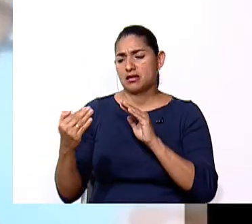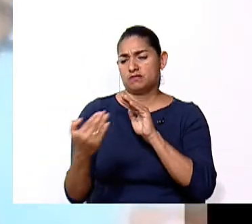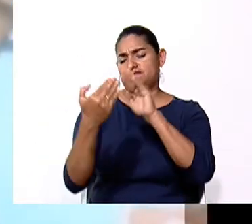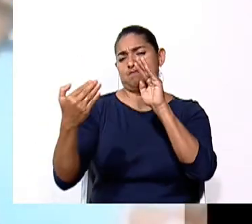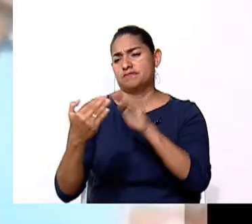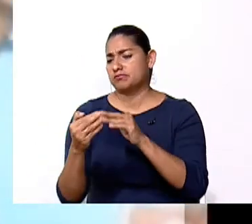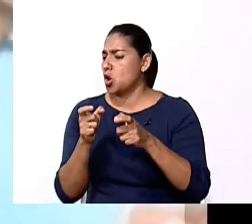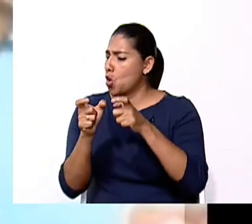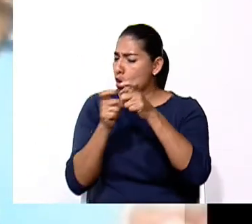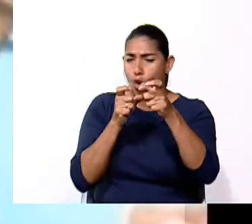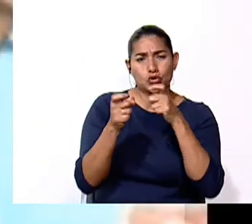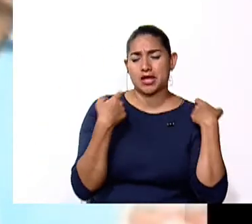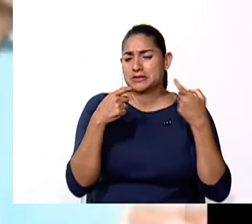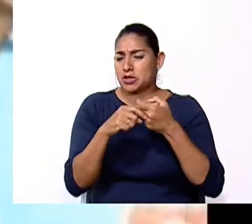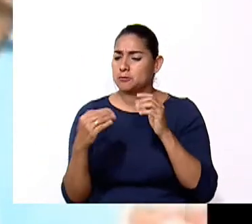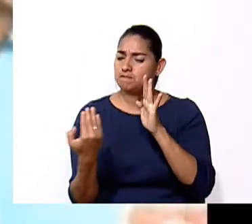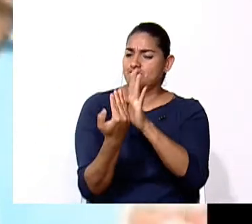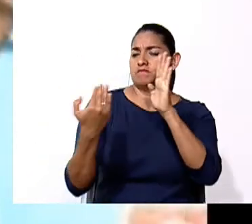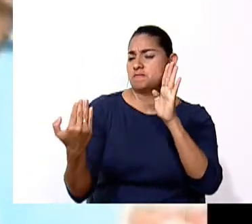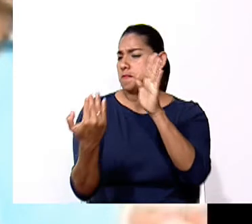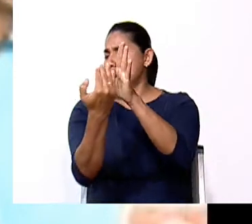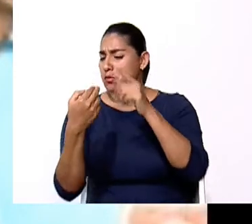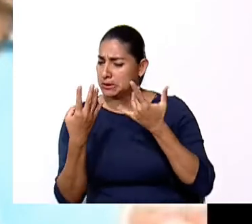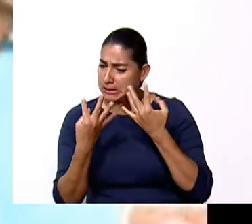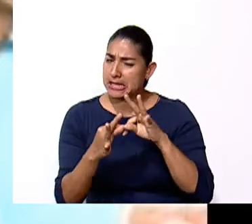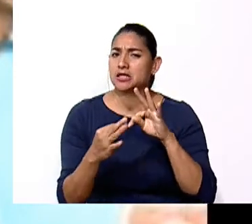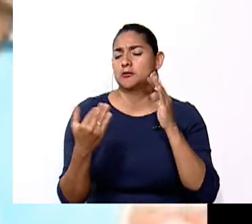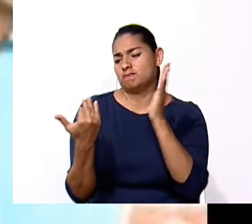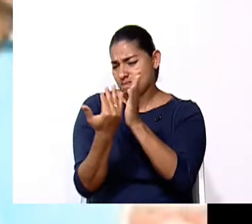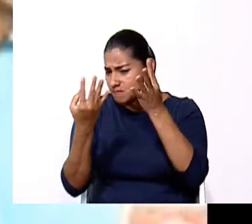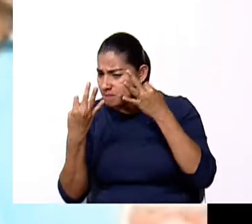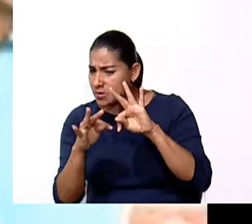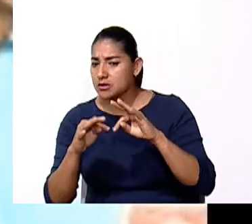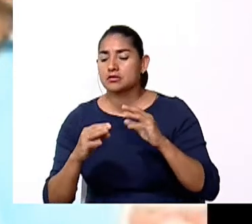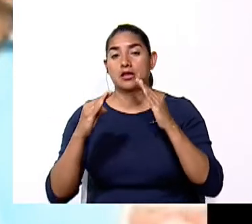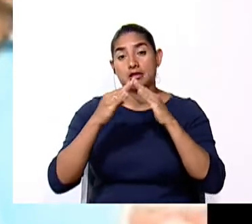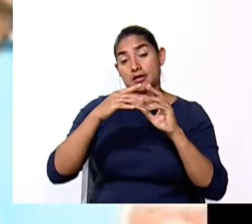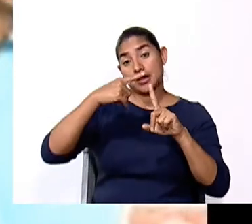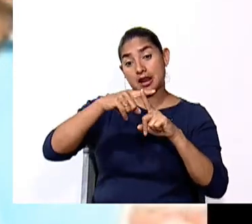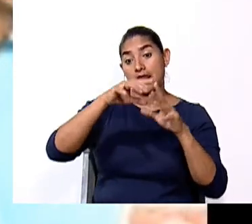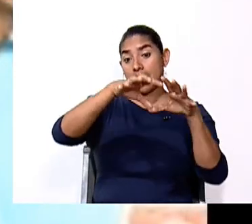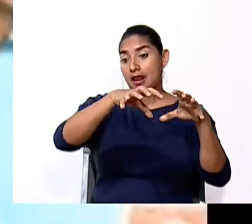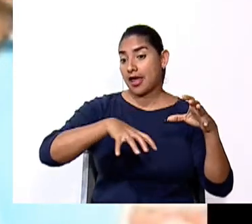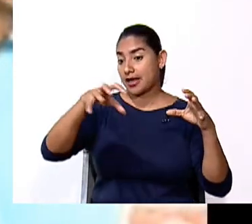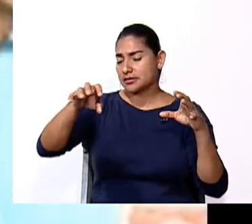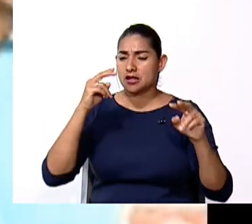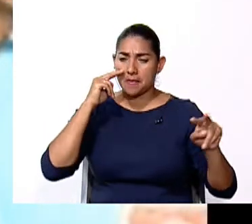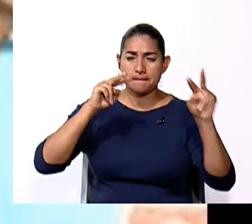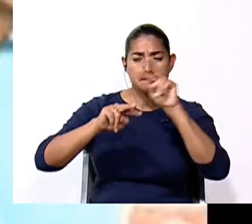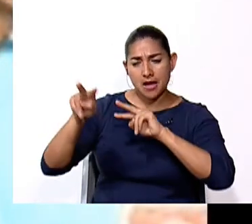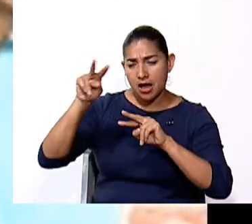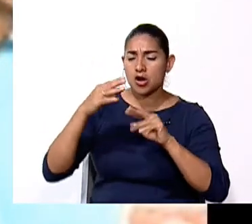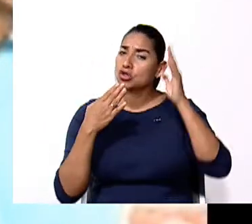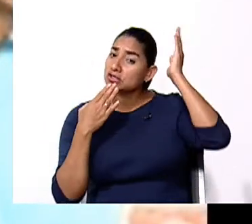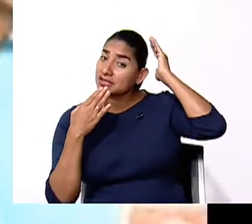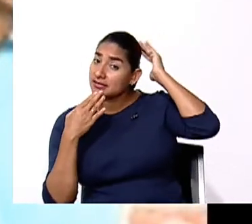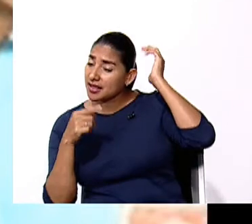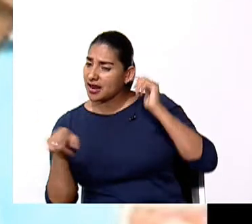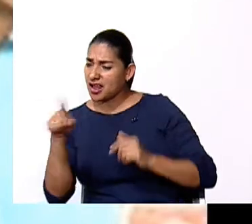Él se llama Pablo Presbere y es una de las personas que me